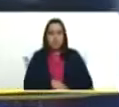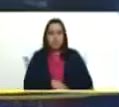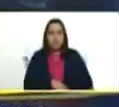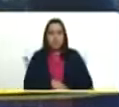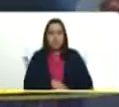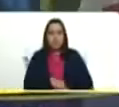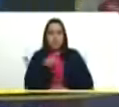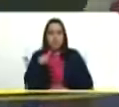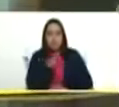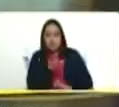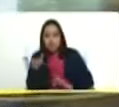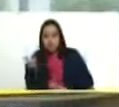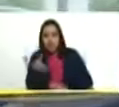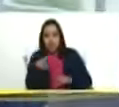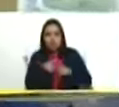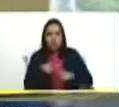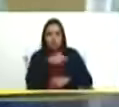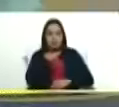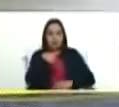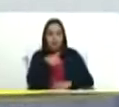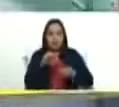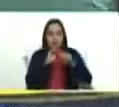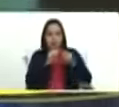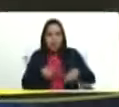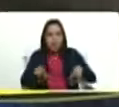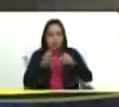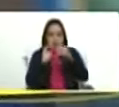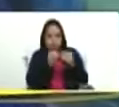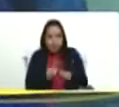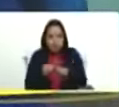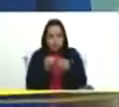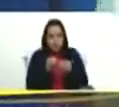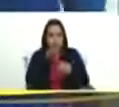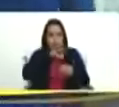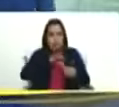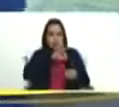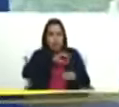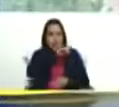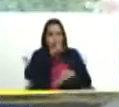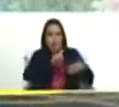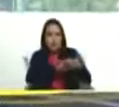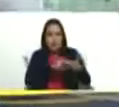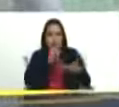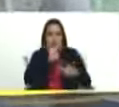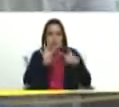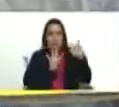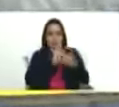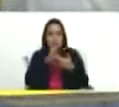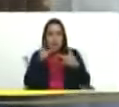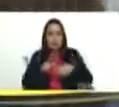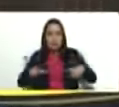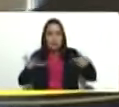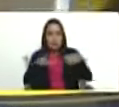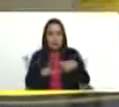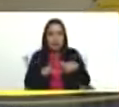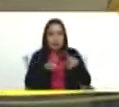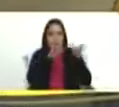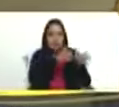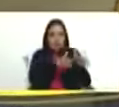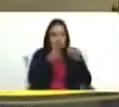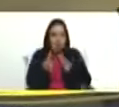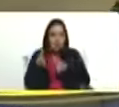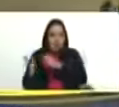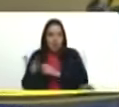Acá está nuestra cartografía social completa. Nosotros estamos constituidos por cuatro sectores. Tenemos